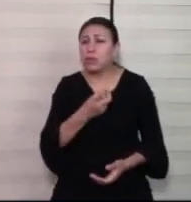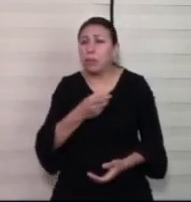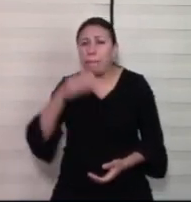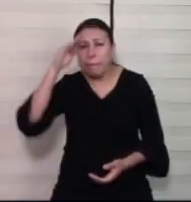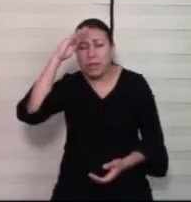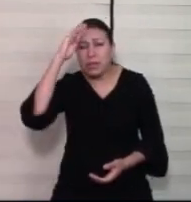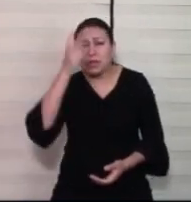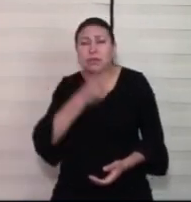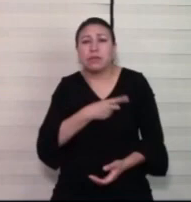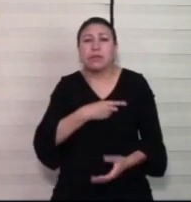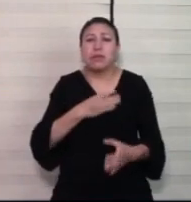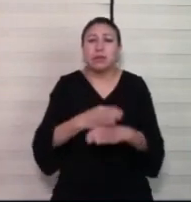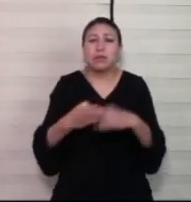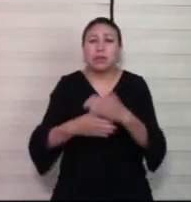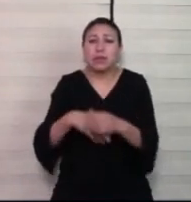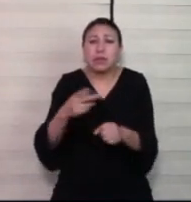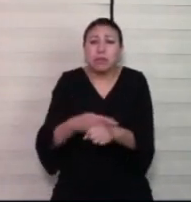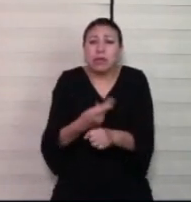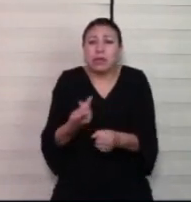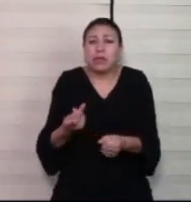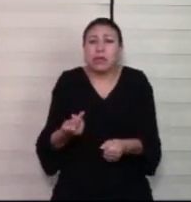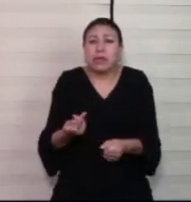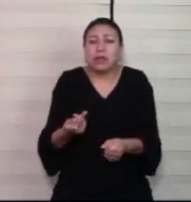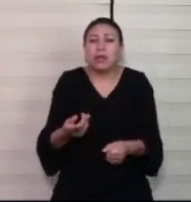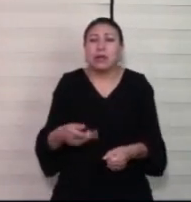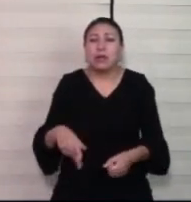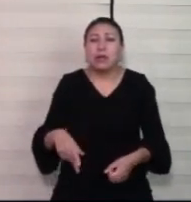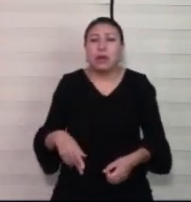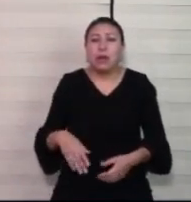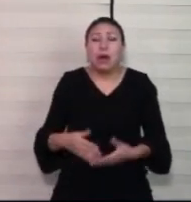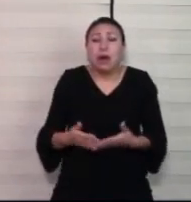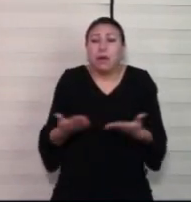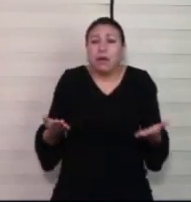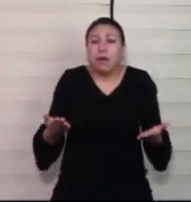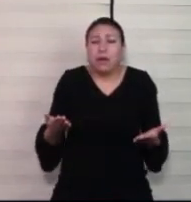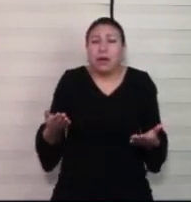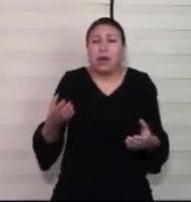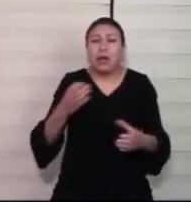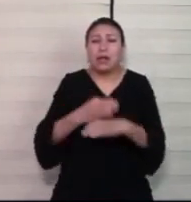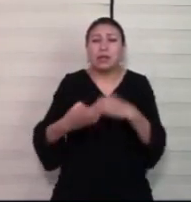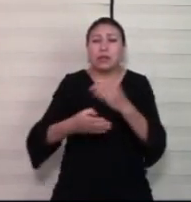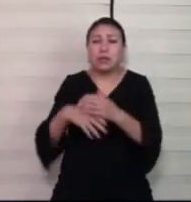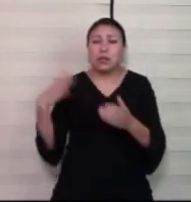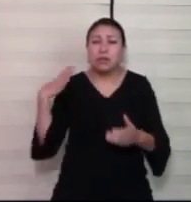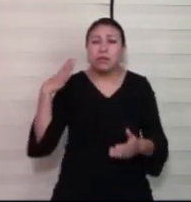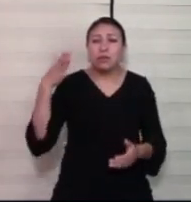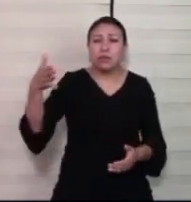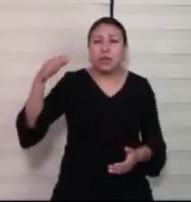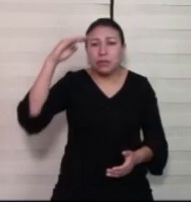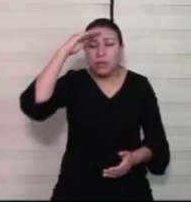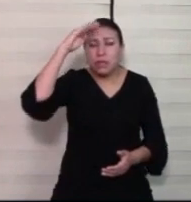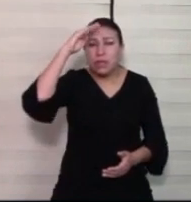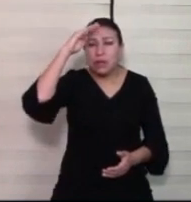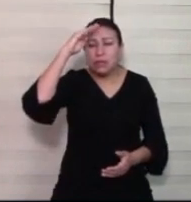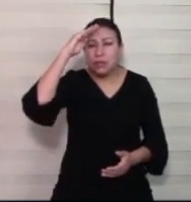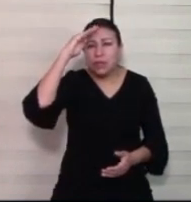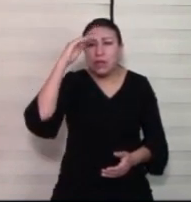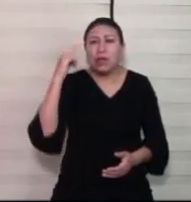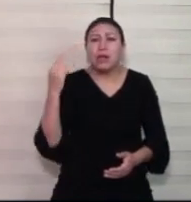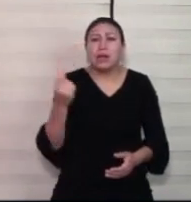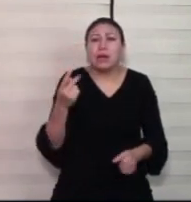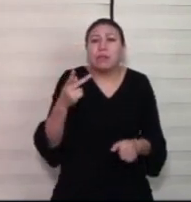está pasando ahora, sino pensemos un poco en el futuro. ¿Qué nos traerá